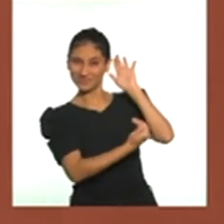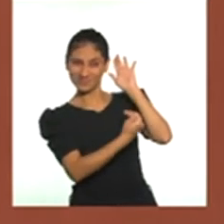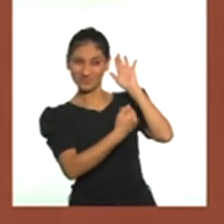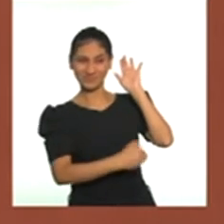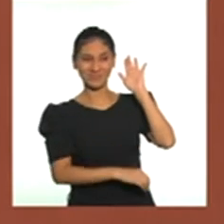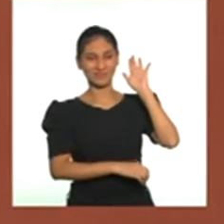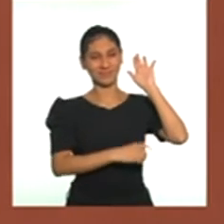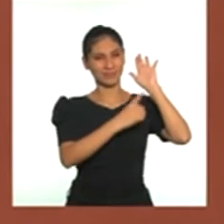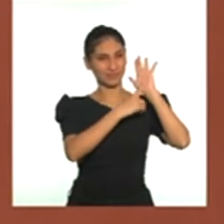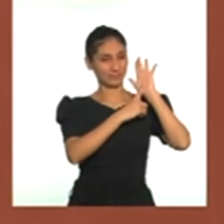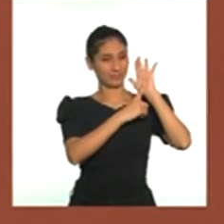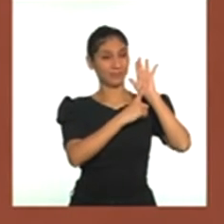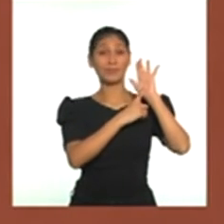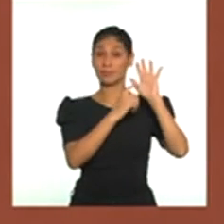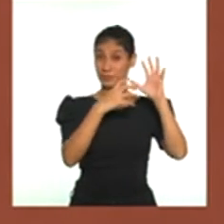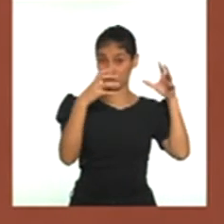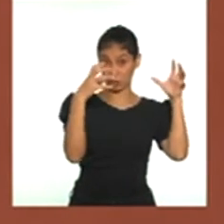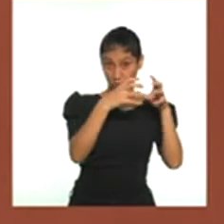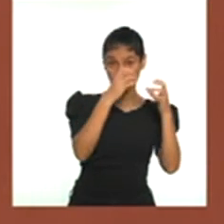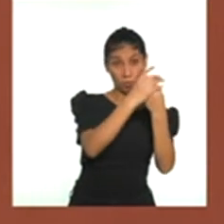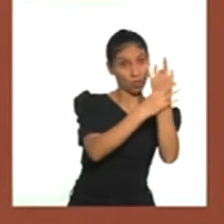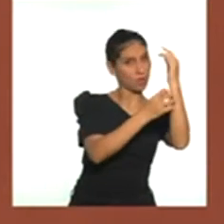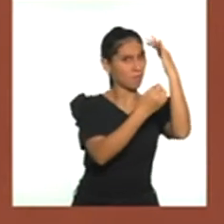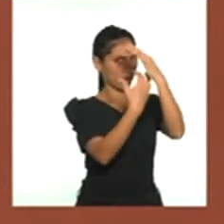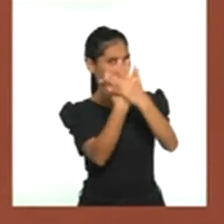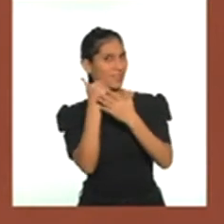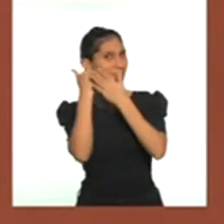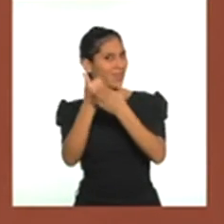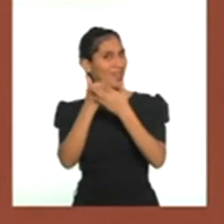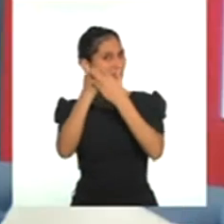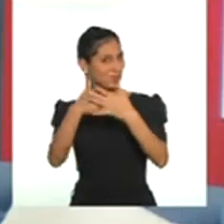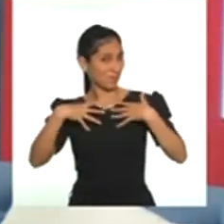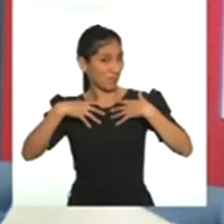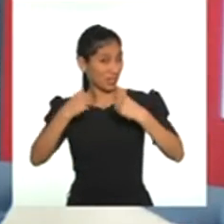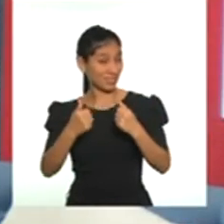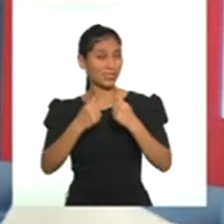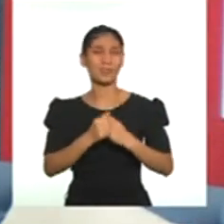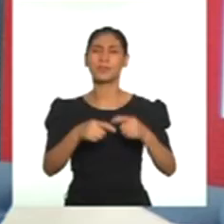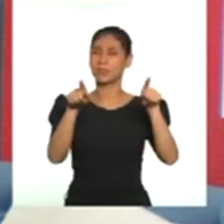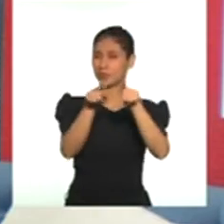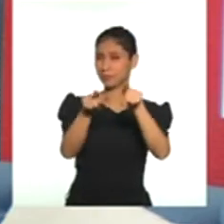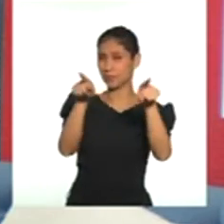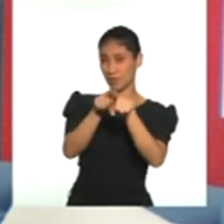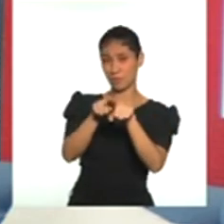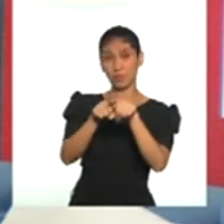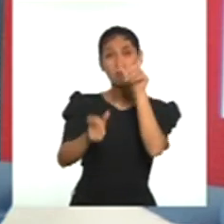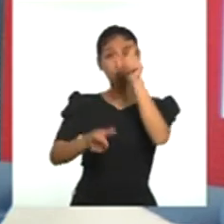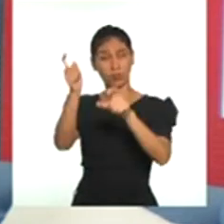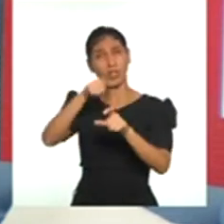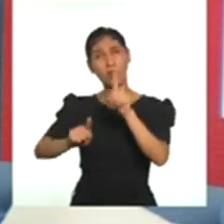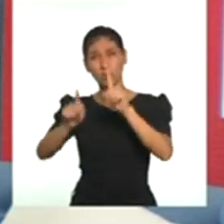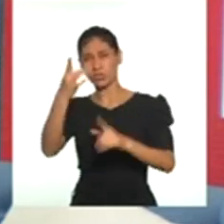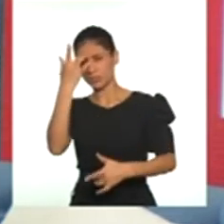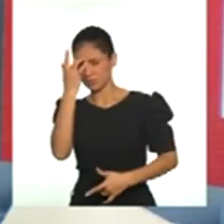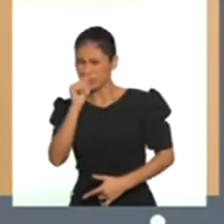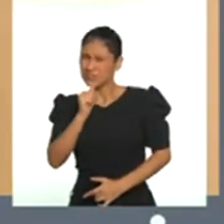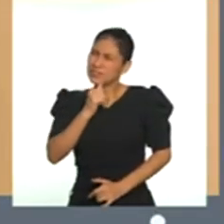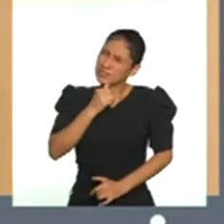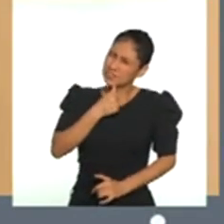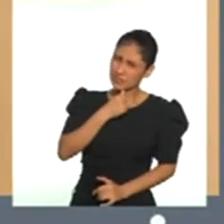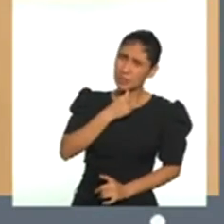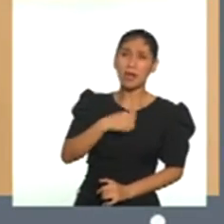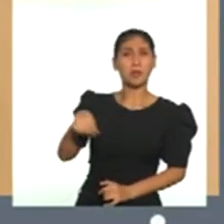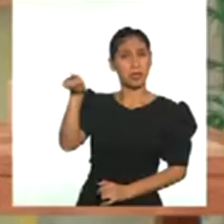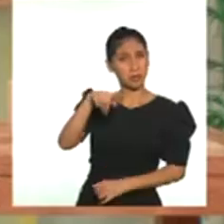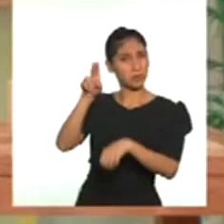ayahuasca, chuchuhuasi y verbena. Profesor, y creo que las dolencias pueden ser tratadas con diferentes partes de una planta, ¿verdad?